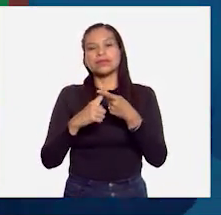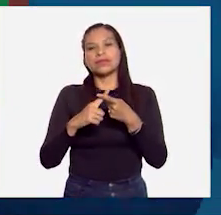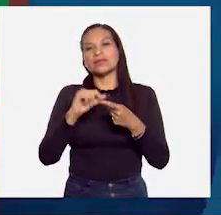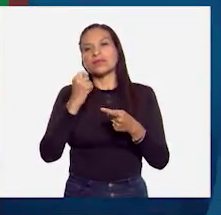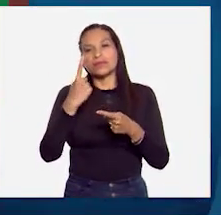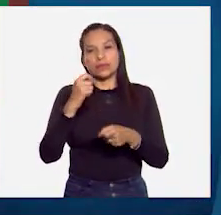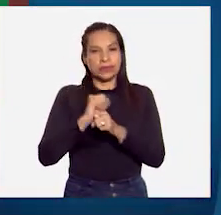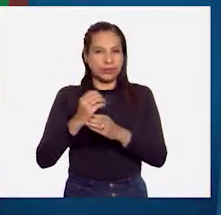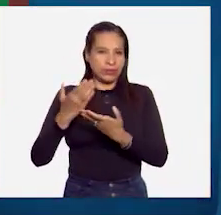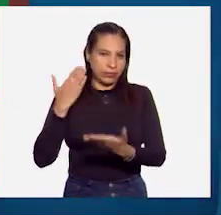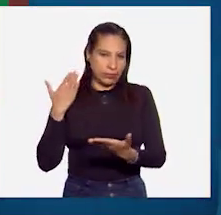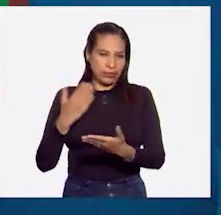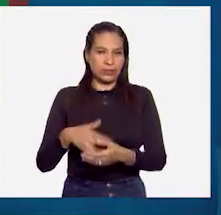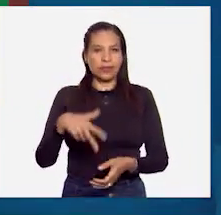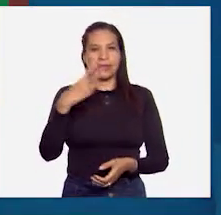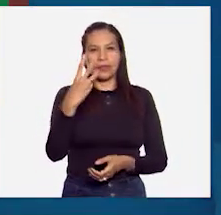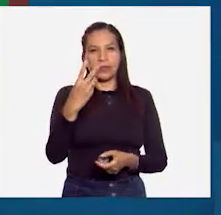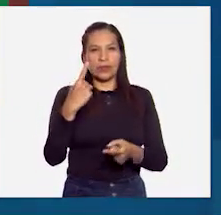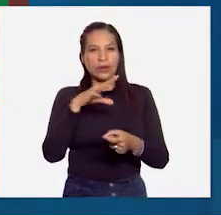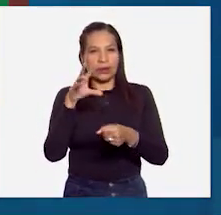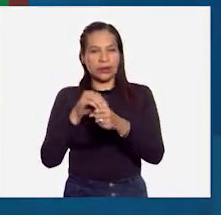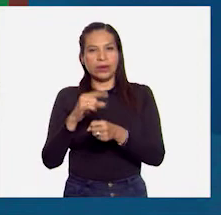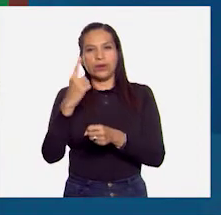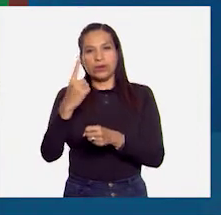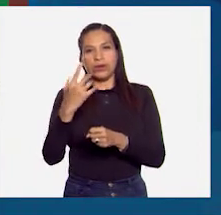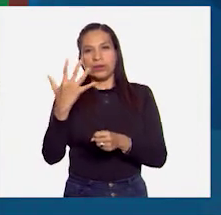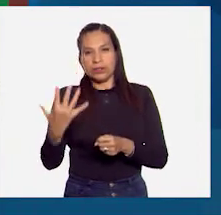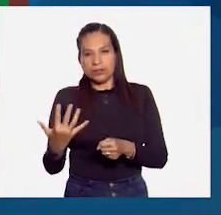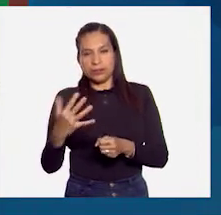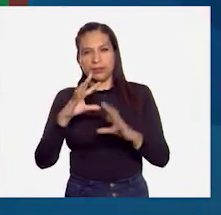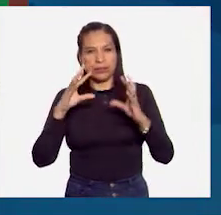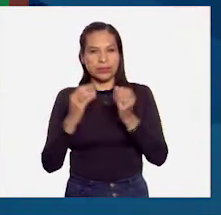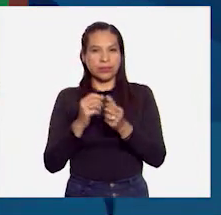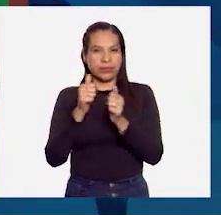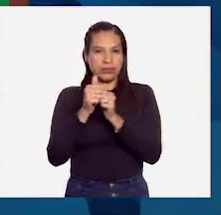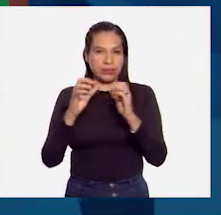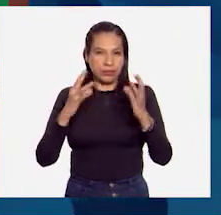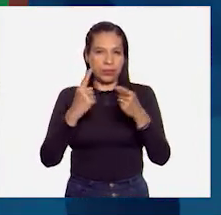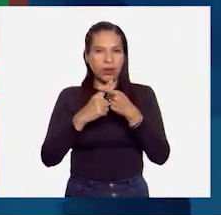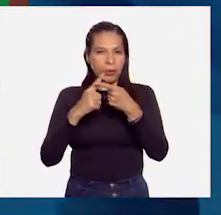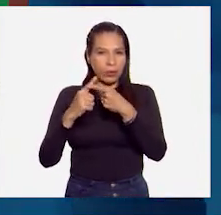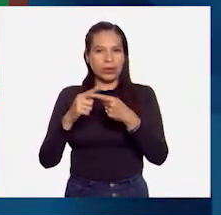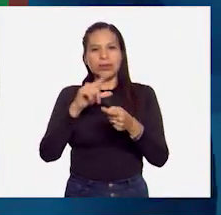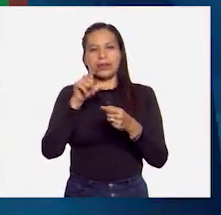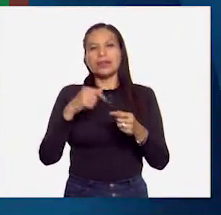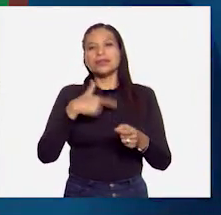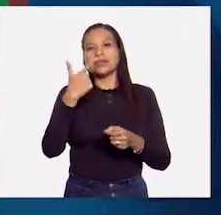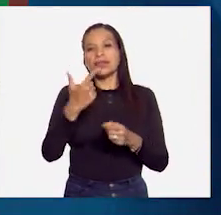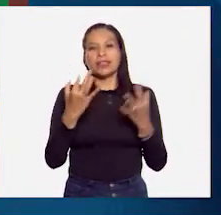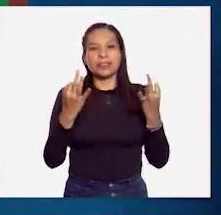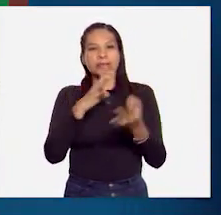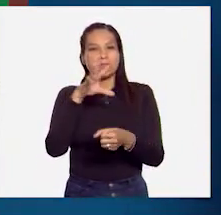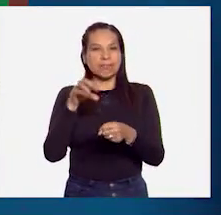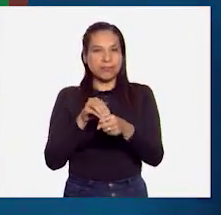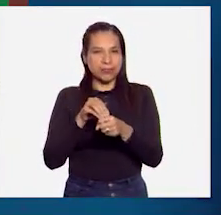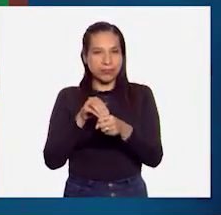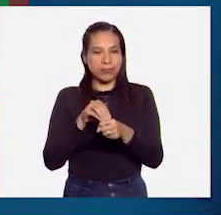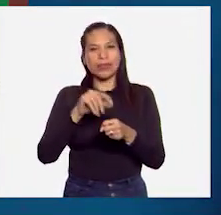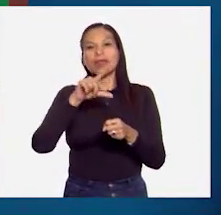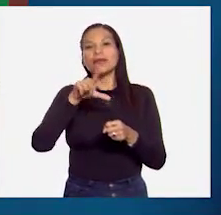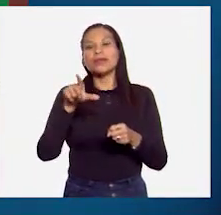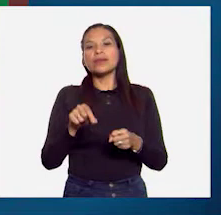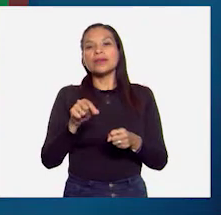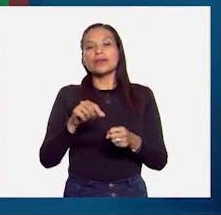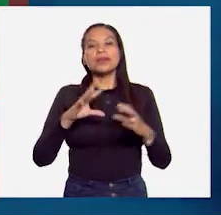de la otra semana. 3 enteros y 1/5. Sumé por separado los enteros y son 7 mandalas completos.